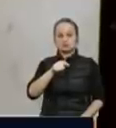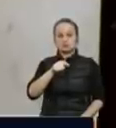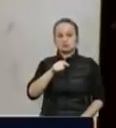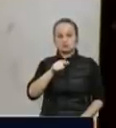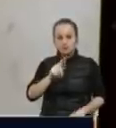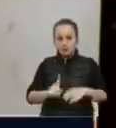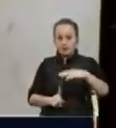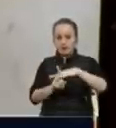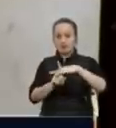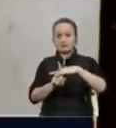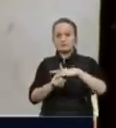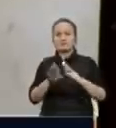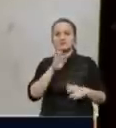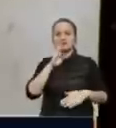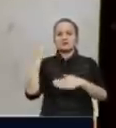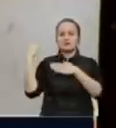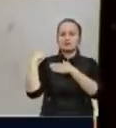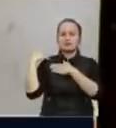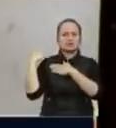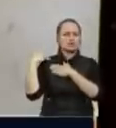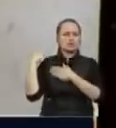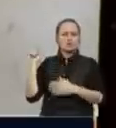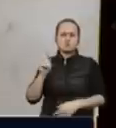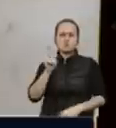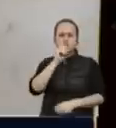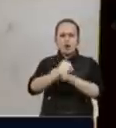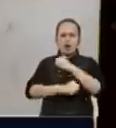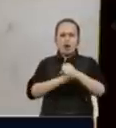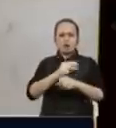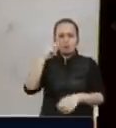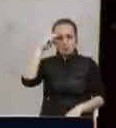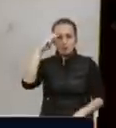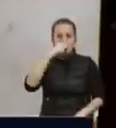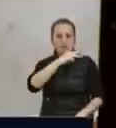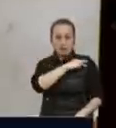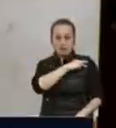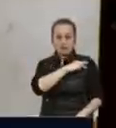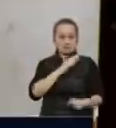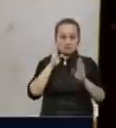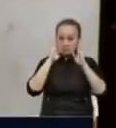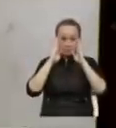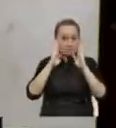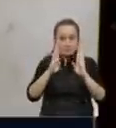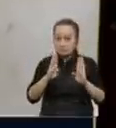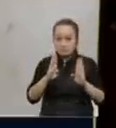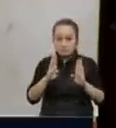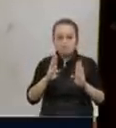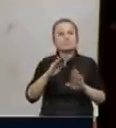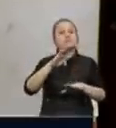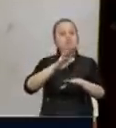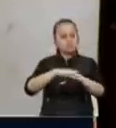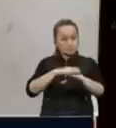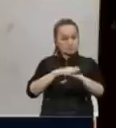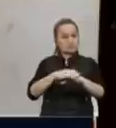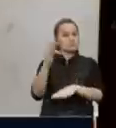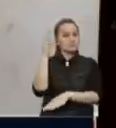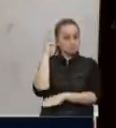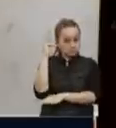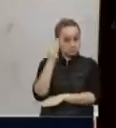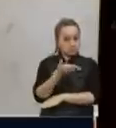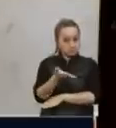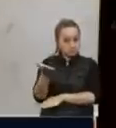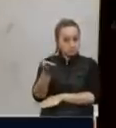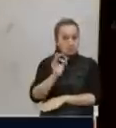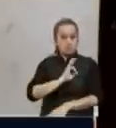las fuerzas militares por años y que no había sido atendida, que conste,